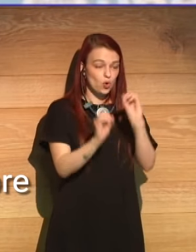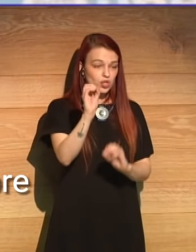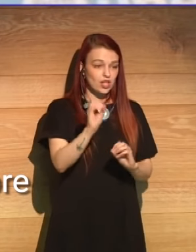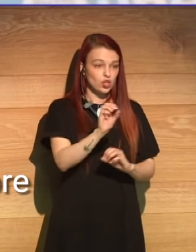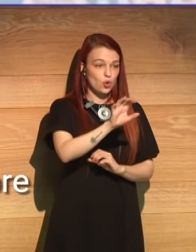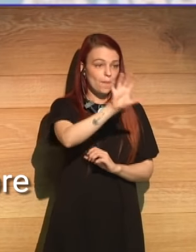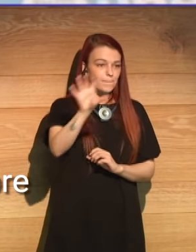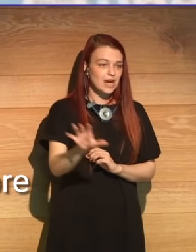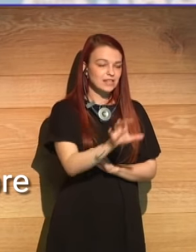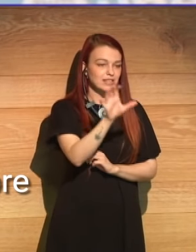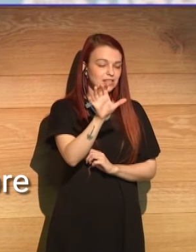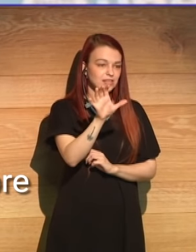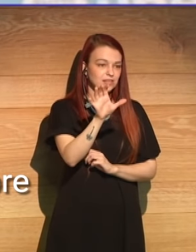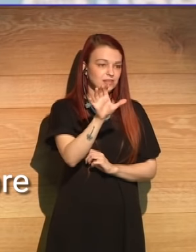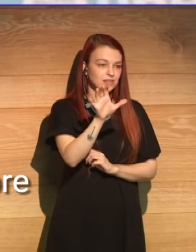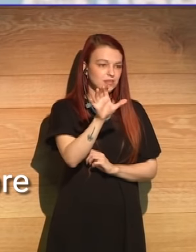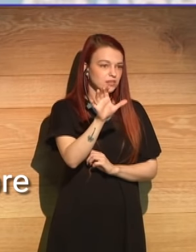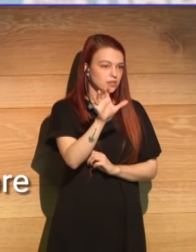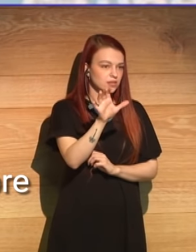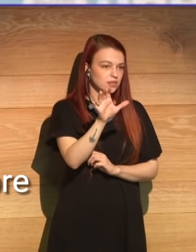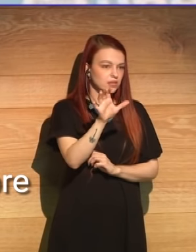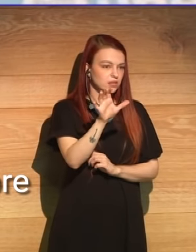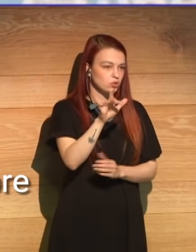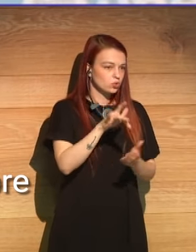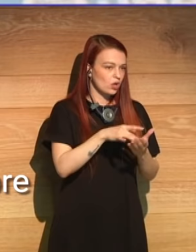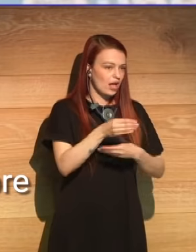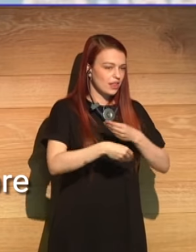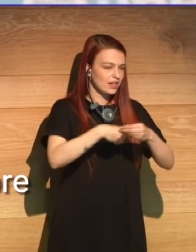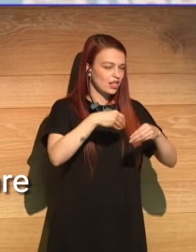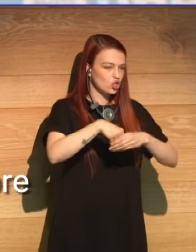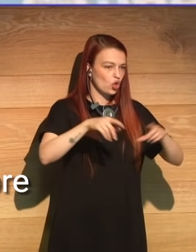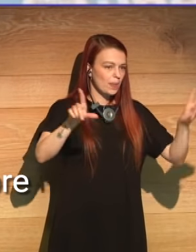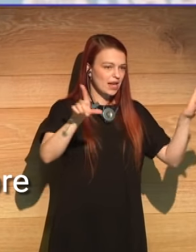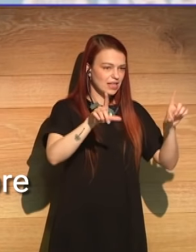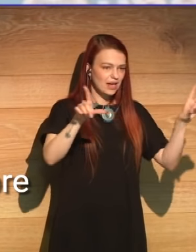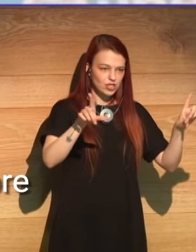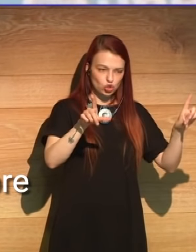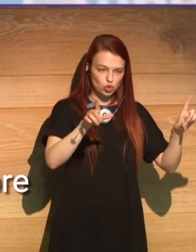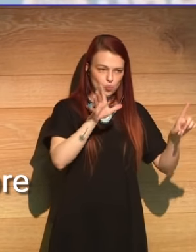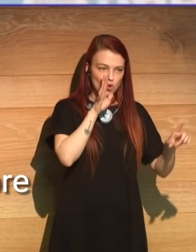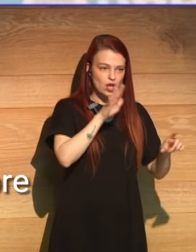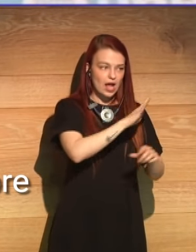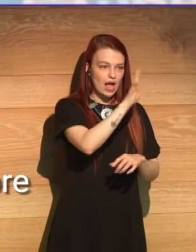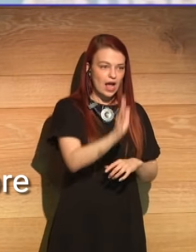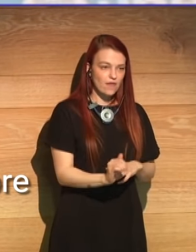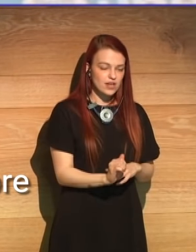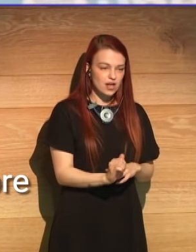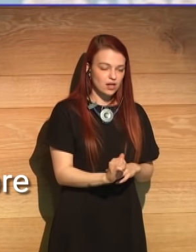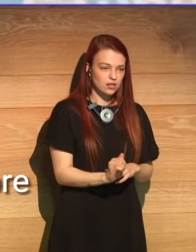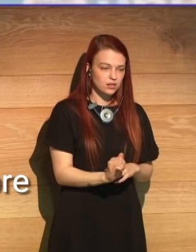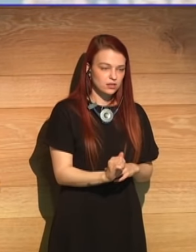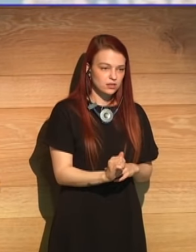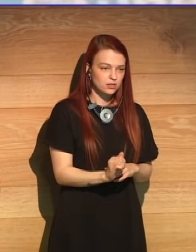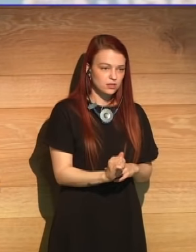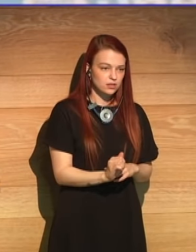As school reopened, the vast majority, 89% of African countries performed or were planning national level